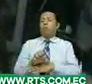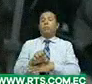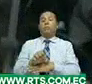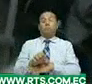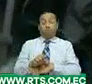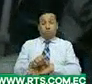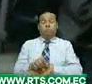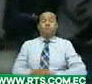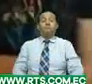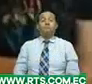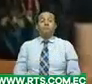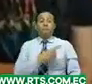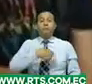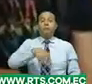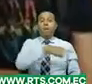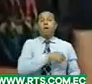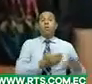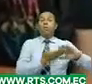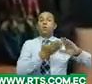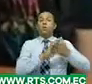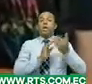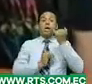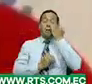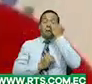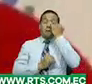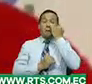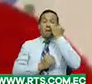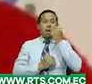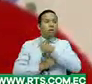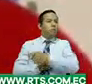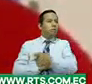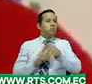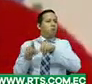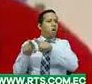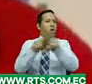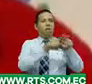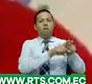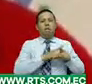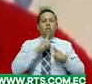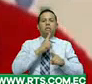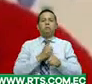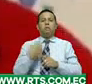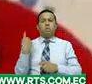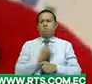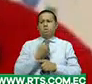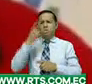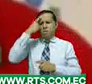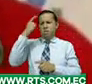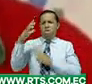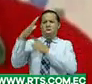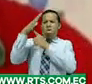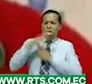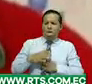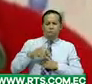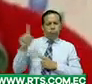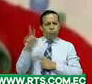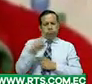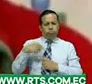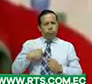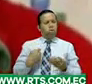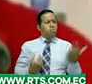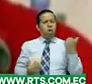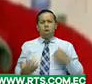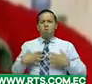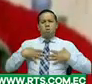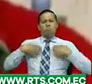sectores indígenas, entre esas la Ecuarunari. No vamos a permitir de que lleven la voluntad del pueblo ecuatoriano. Nos movilizaremos de los